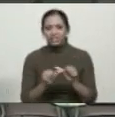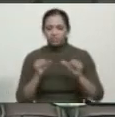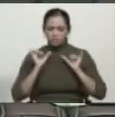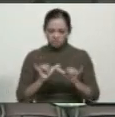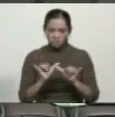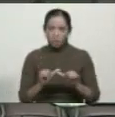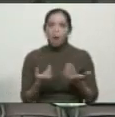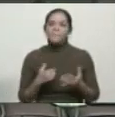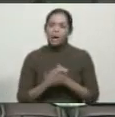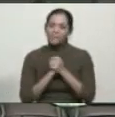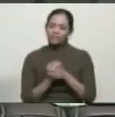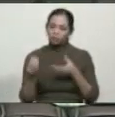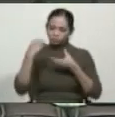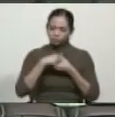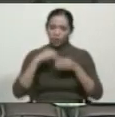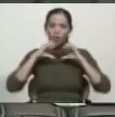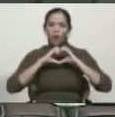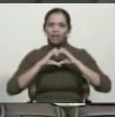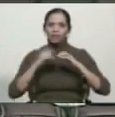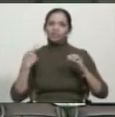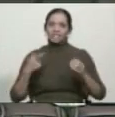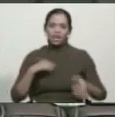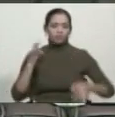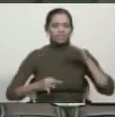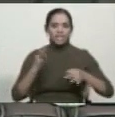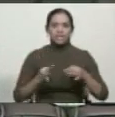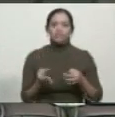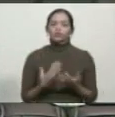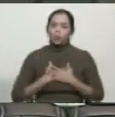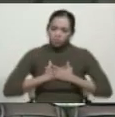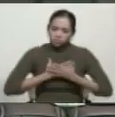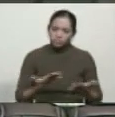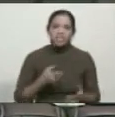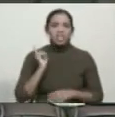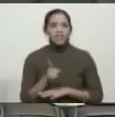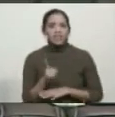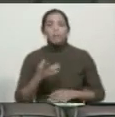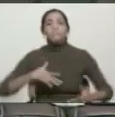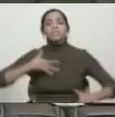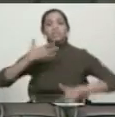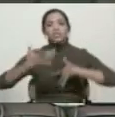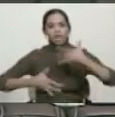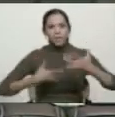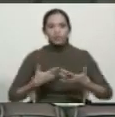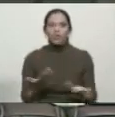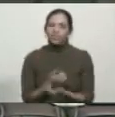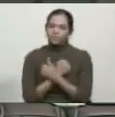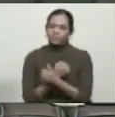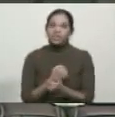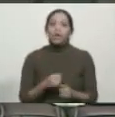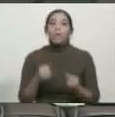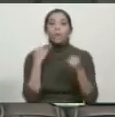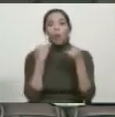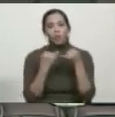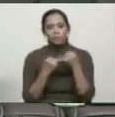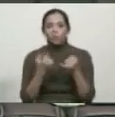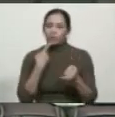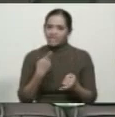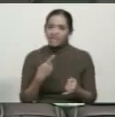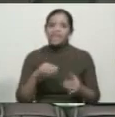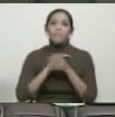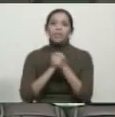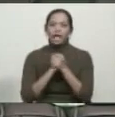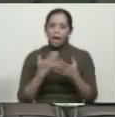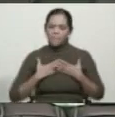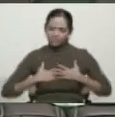mi corazón un templo y un tribunal a los cuales consagro mis deberes, mis sentimientos y mis afectos. Por último, diles que la amistad es mi